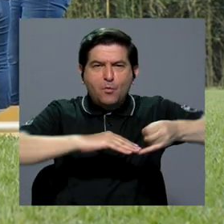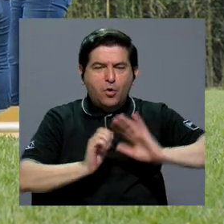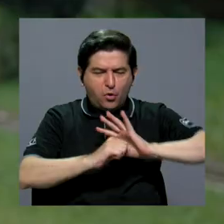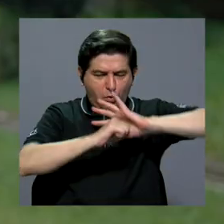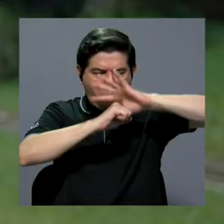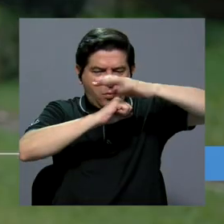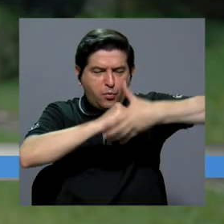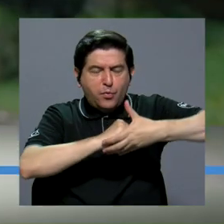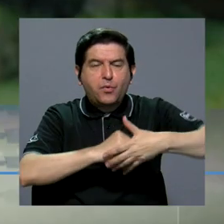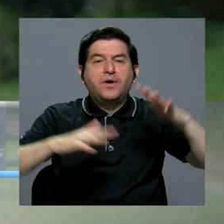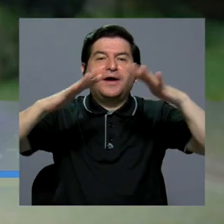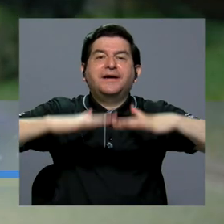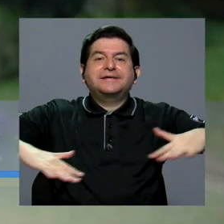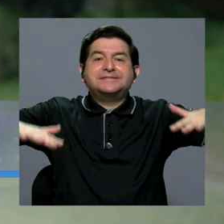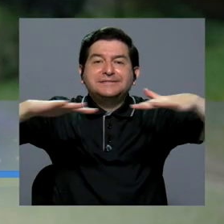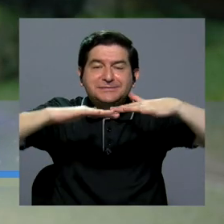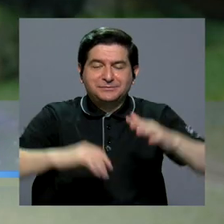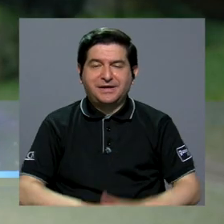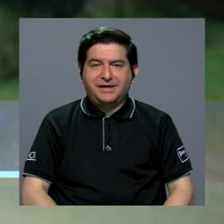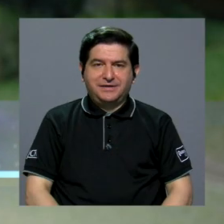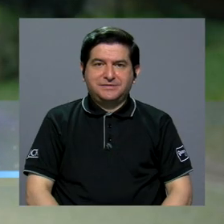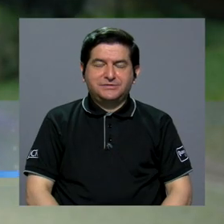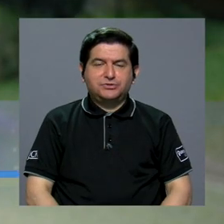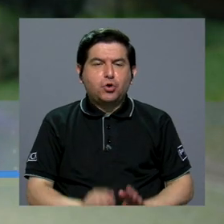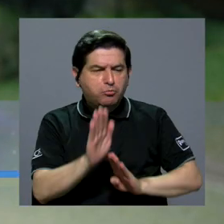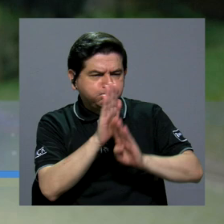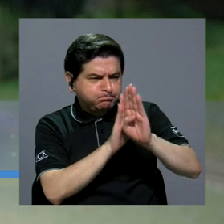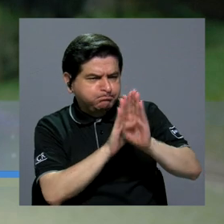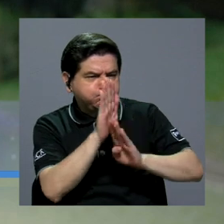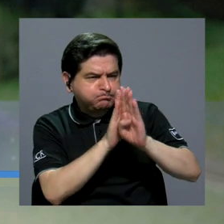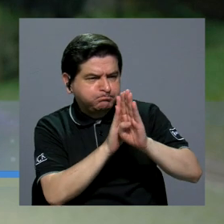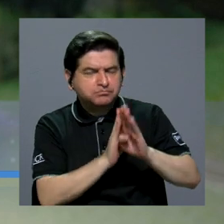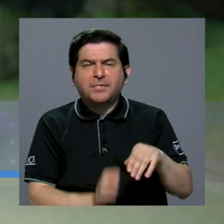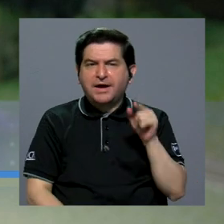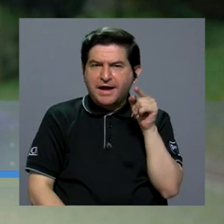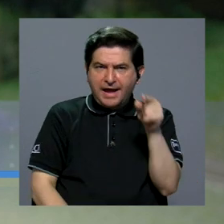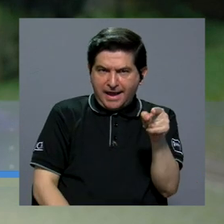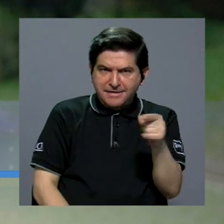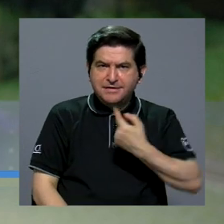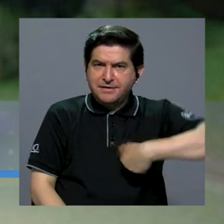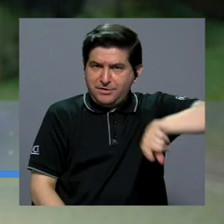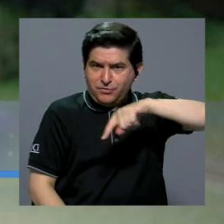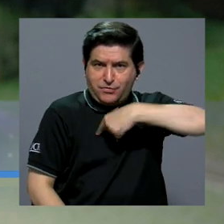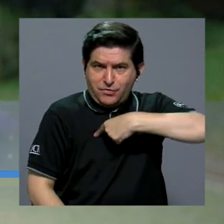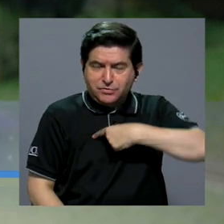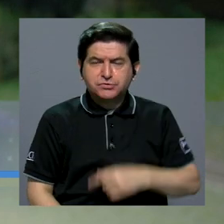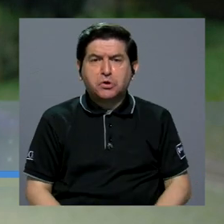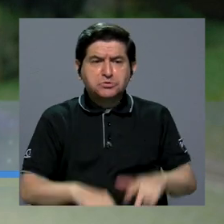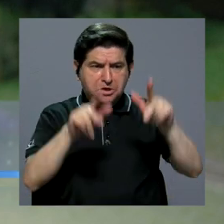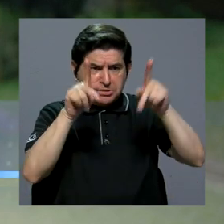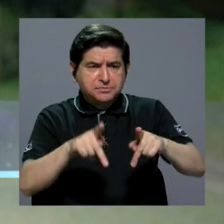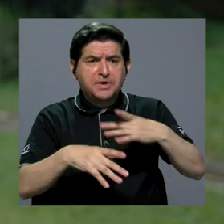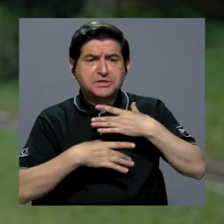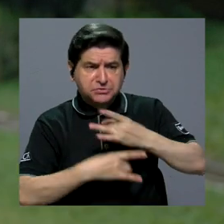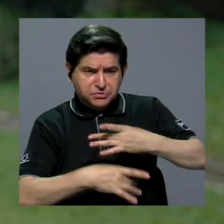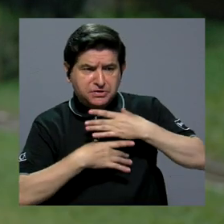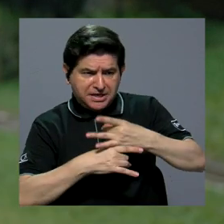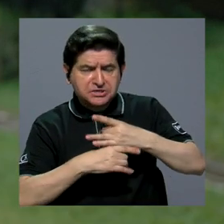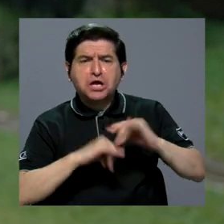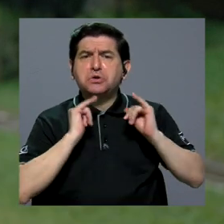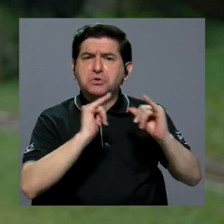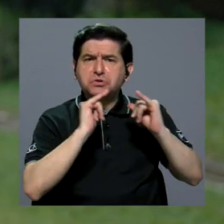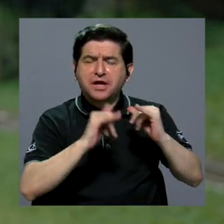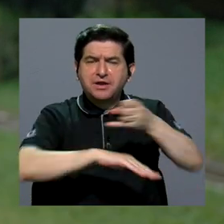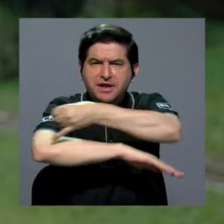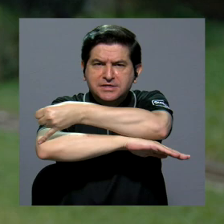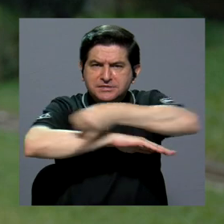Aeroespacial es un espacio que hemos desarrollado en el cual estamos personas con intereses en común